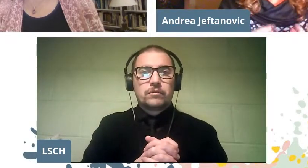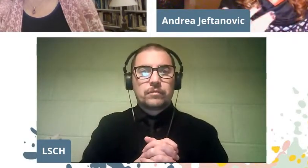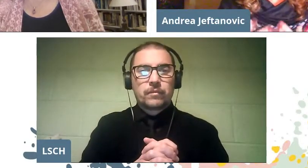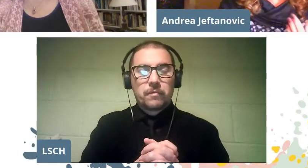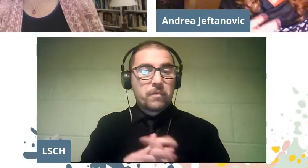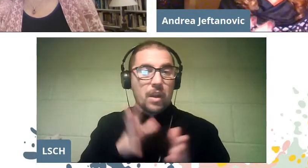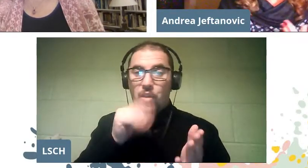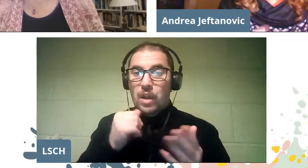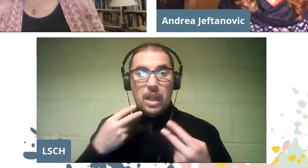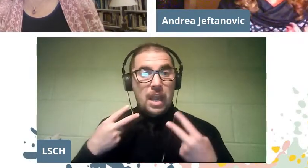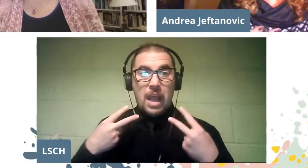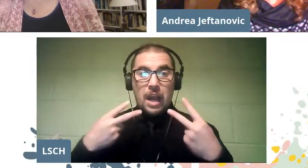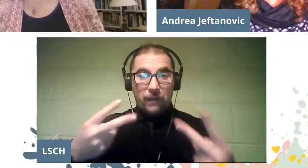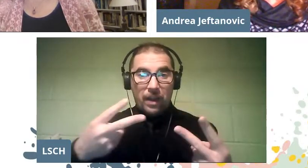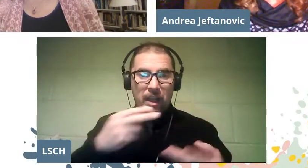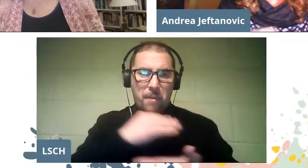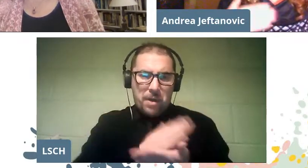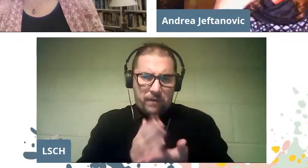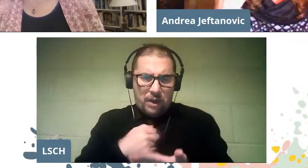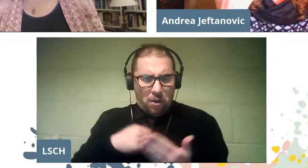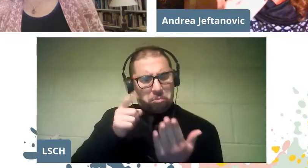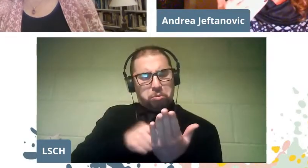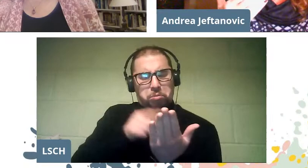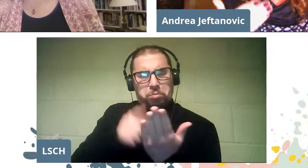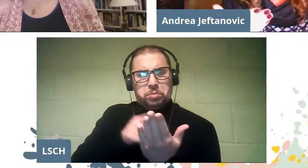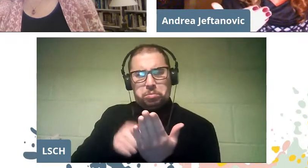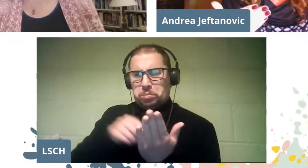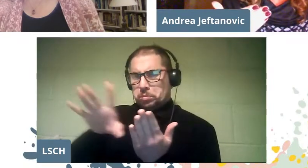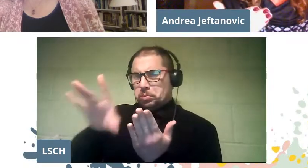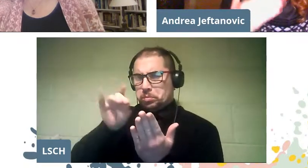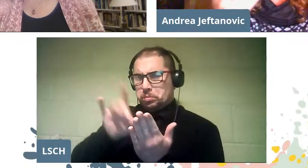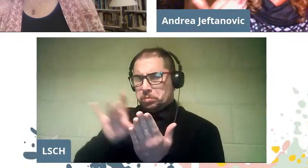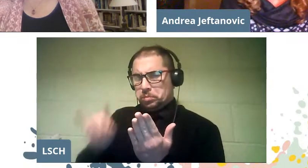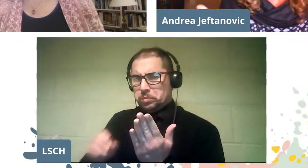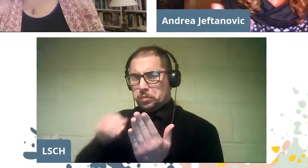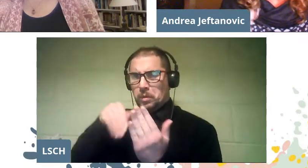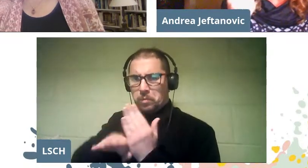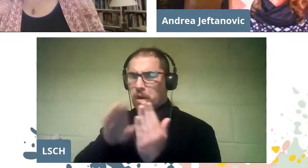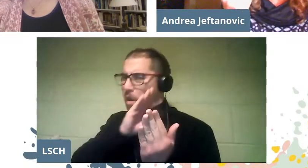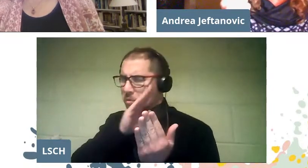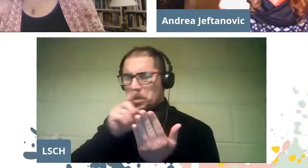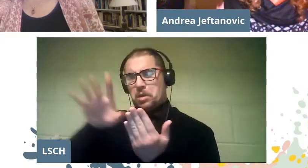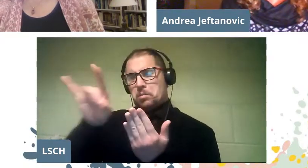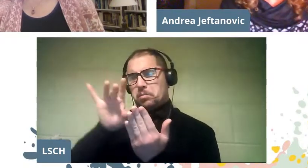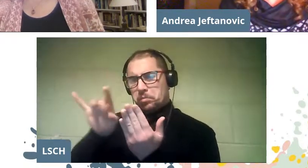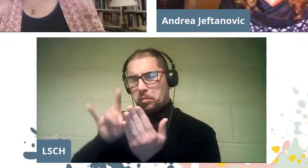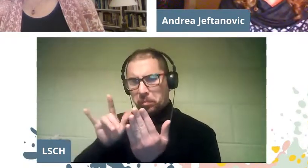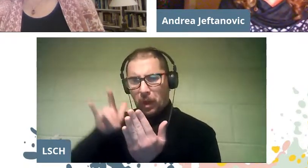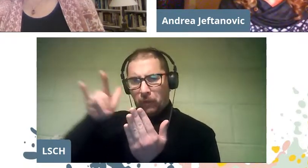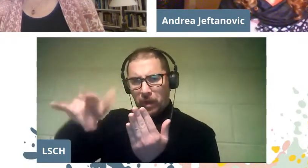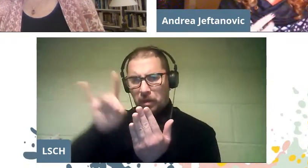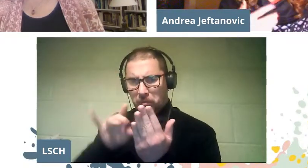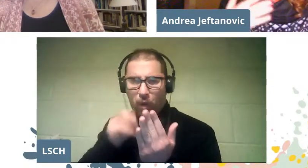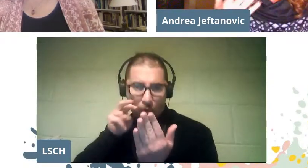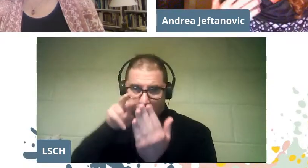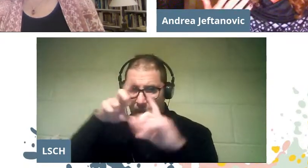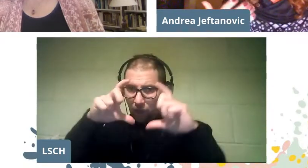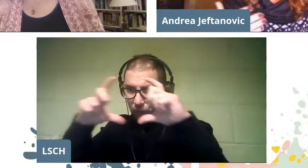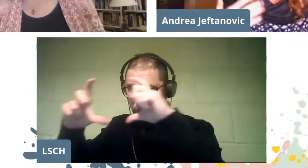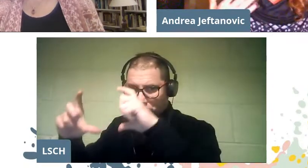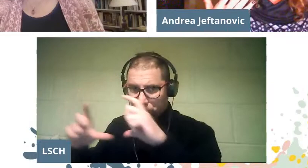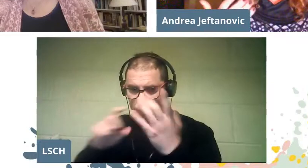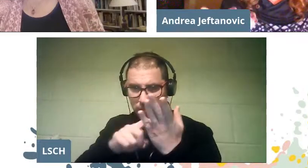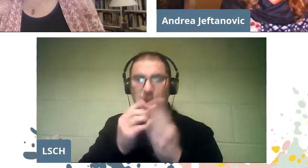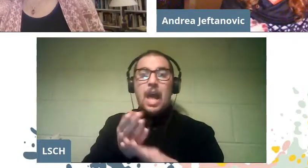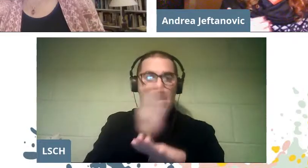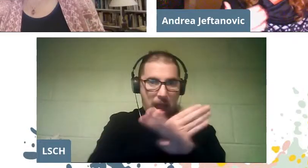el viaje que puedo planificar como es ahora, que puedo reservar una habitación, incluso puedo ver la habitación. El viaje antes